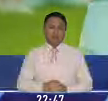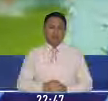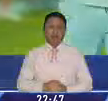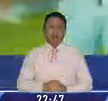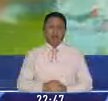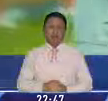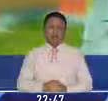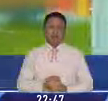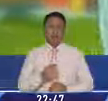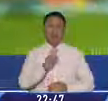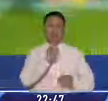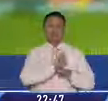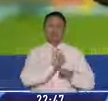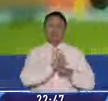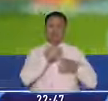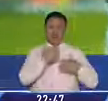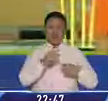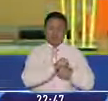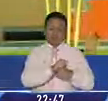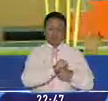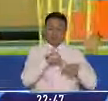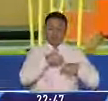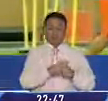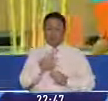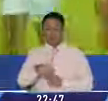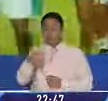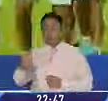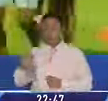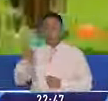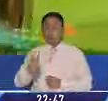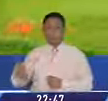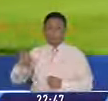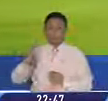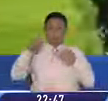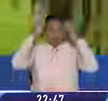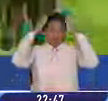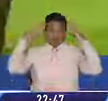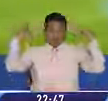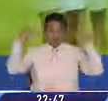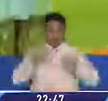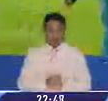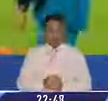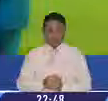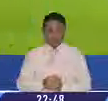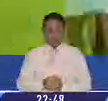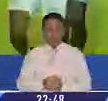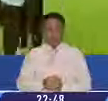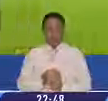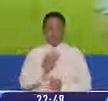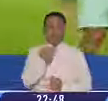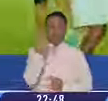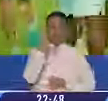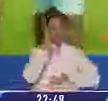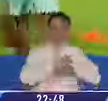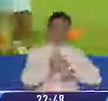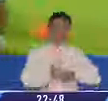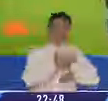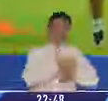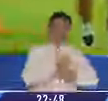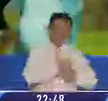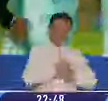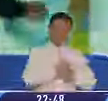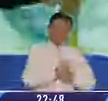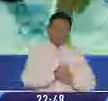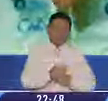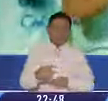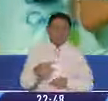La selección ecuatoriana lista su preparación para su próximo rival, que será Países Bajos. En estas dos últimas prácticas, los dirigidos por Gustavo Alfaro